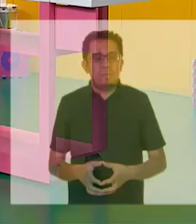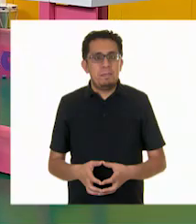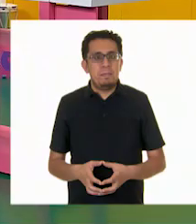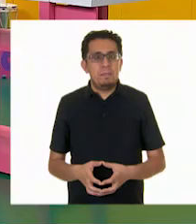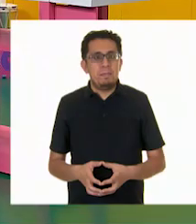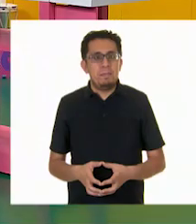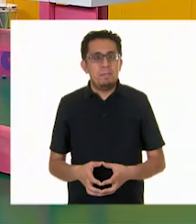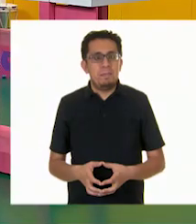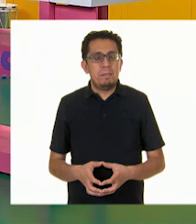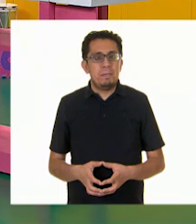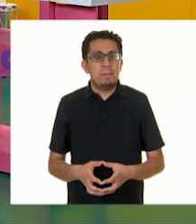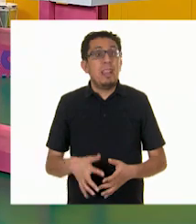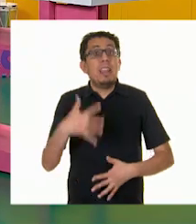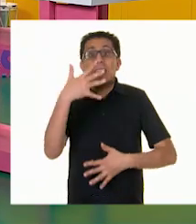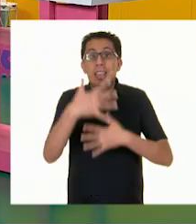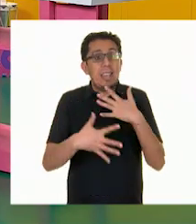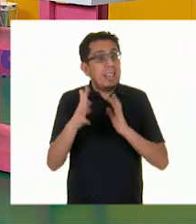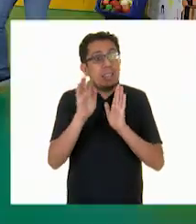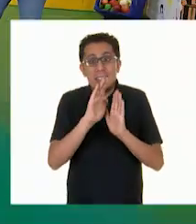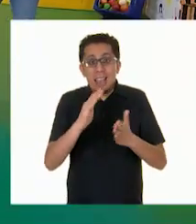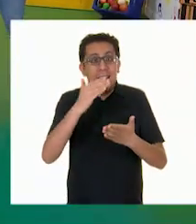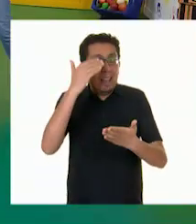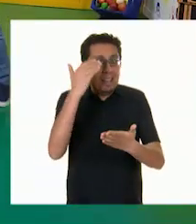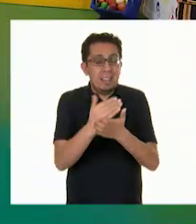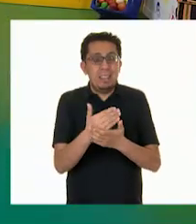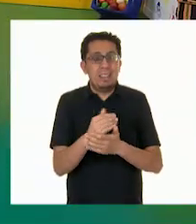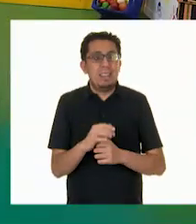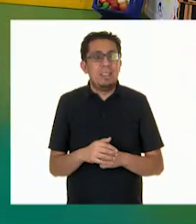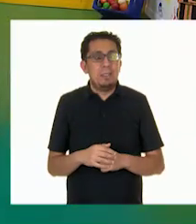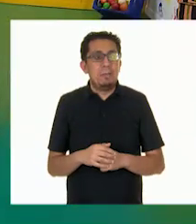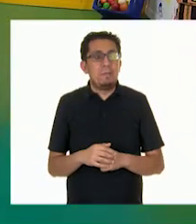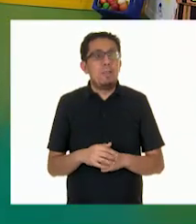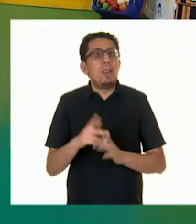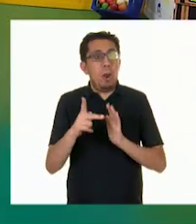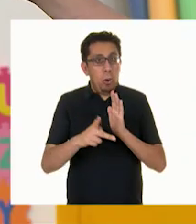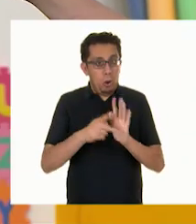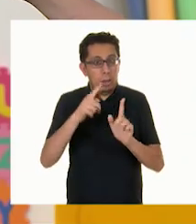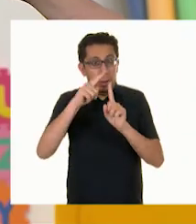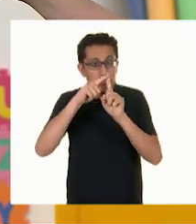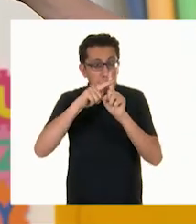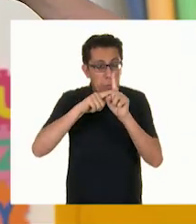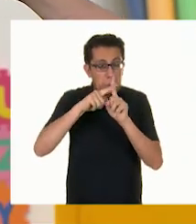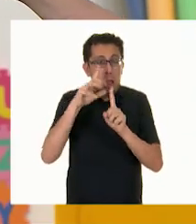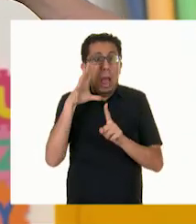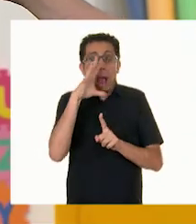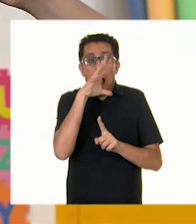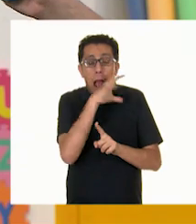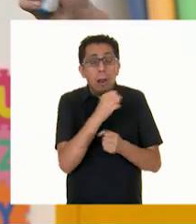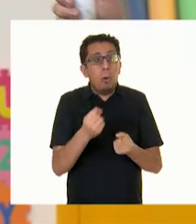solo eran 15, solo eran 15. 15. ¿Qué? Tomamos temperatura